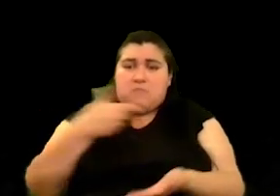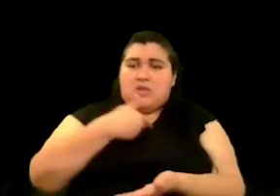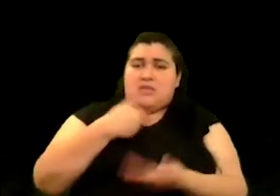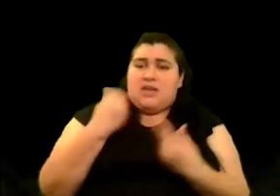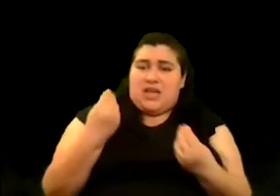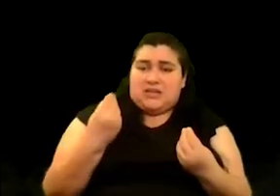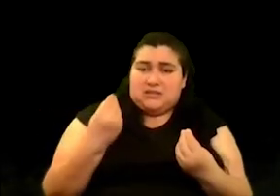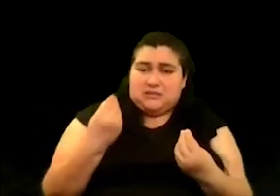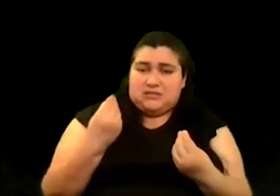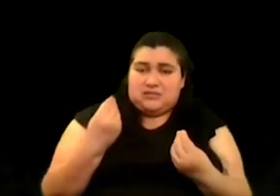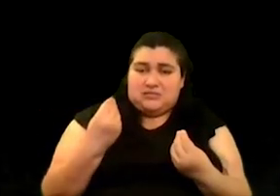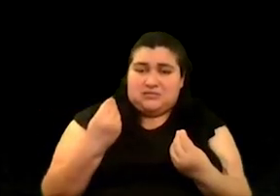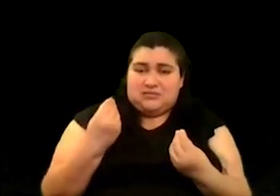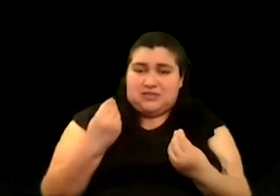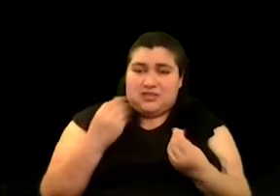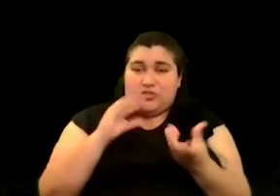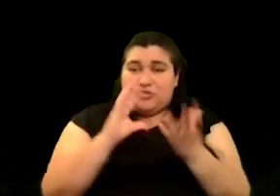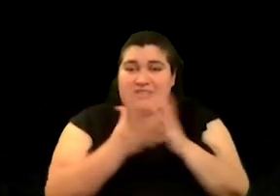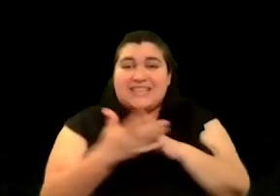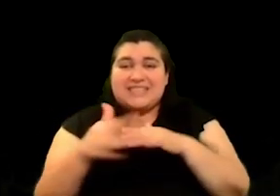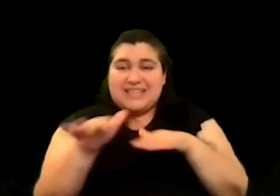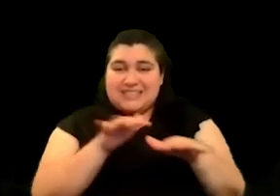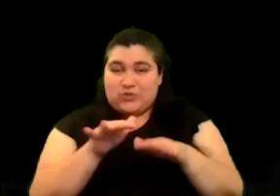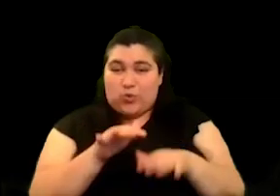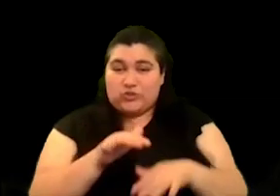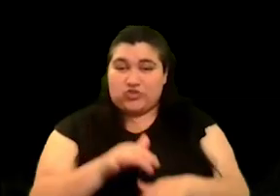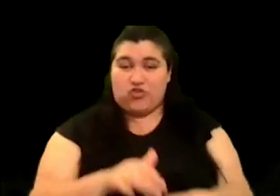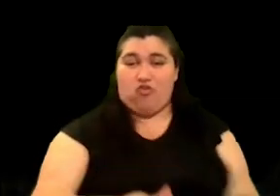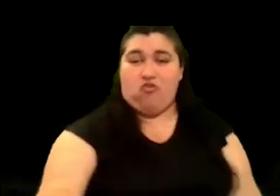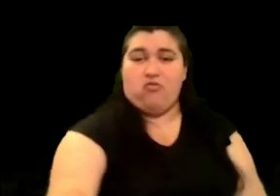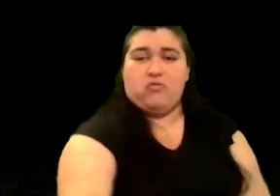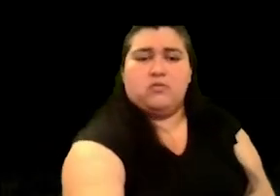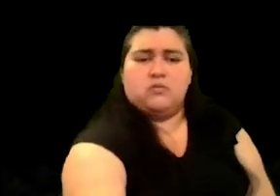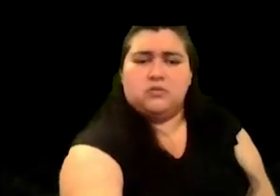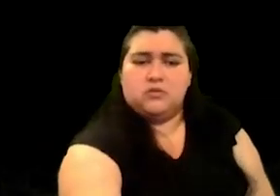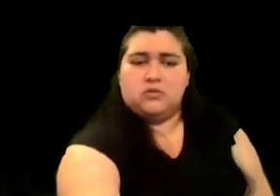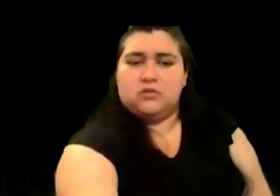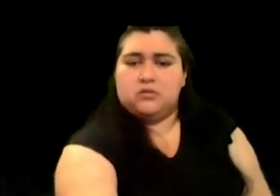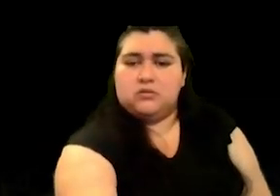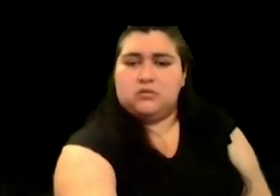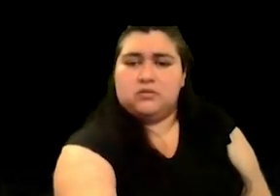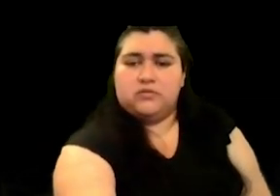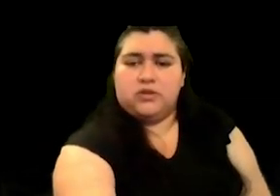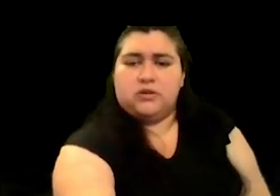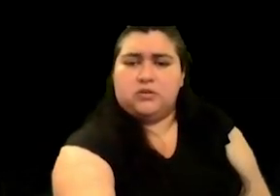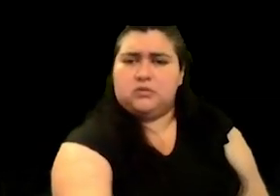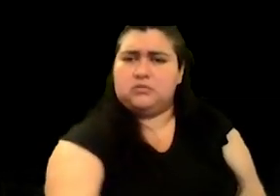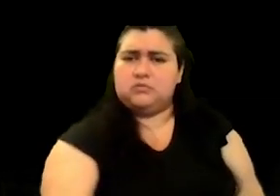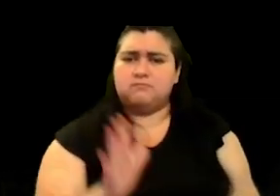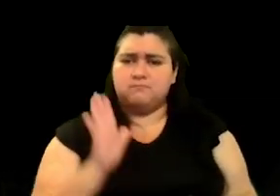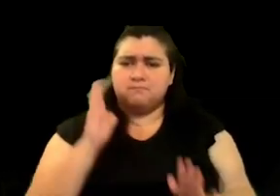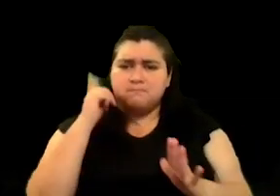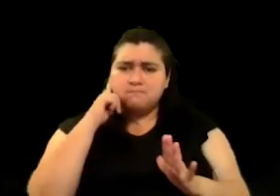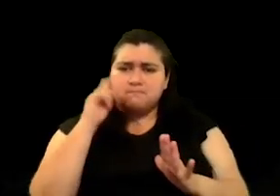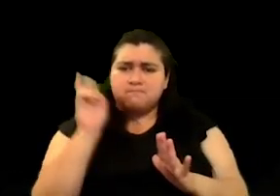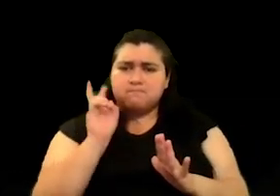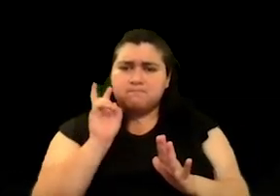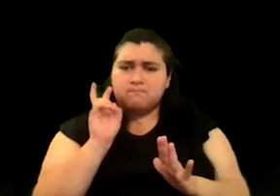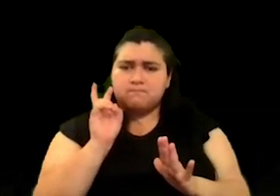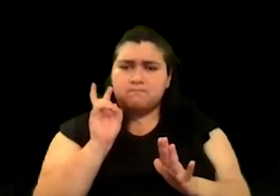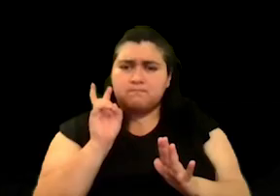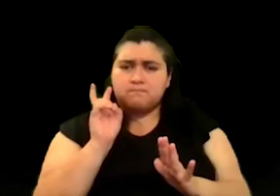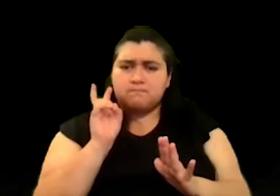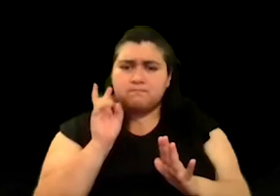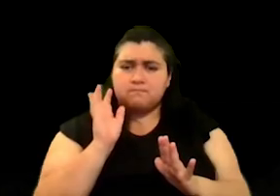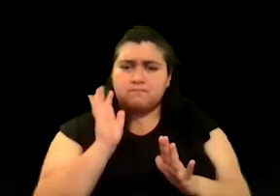derecho, yo voy a desconocer el uso de la herramienta y voy a fijarme qué es lo que estás haciendo. Así pensamos los que estudiamos derecho o nos formamos en derecho continental. Pero